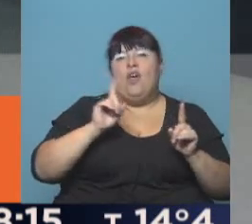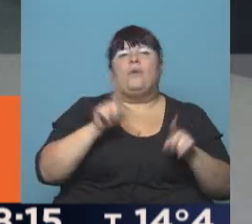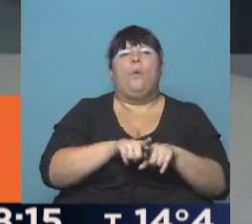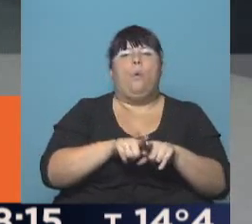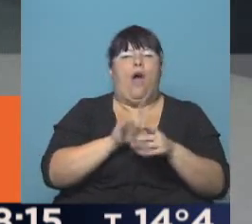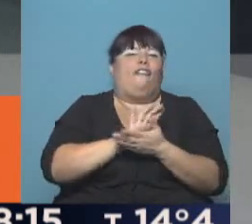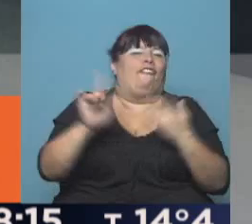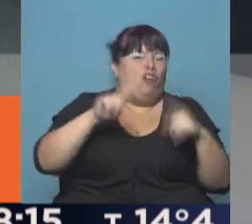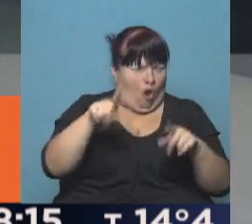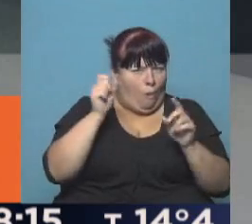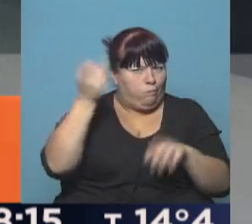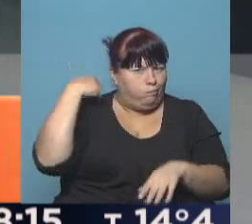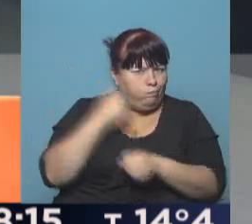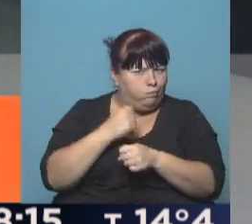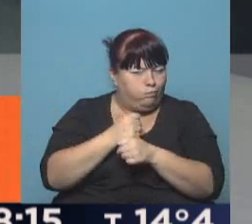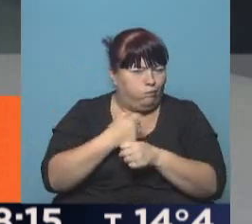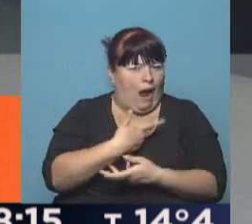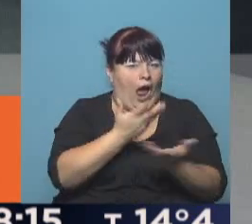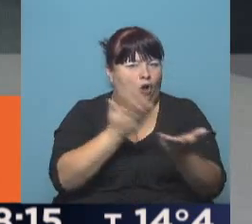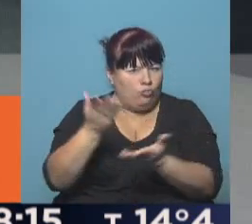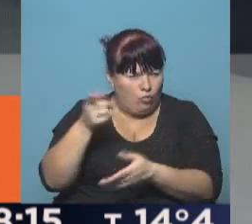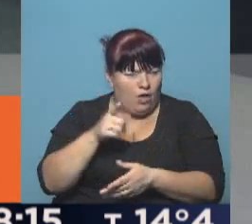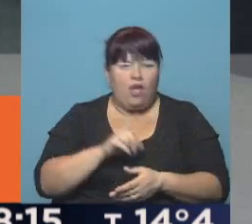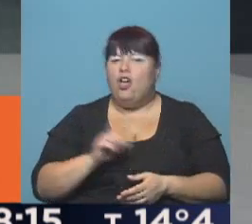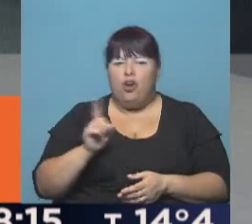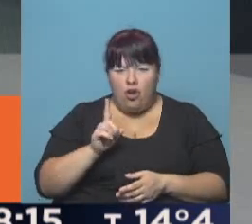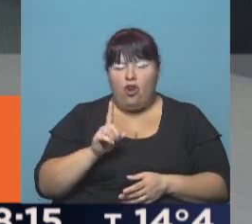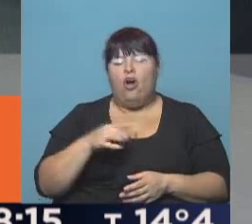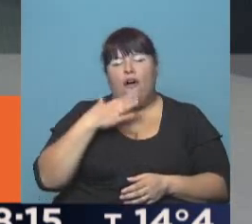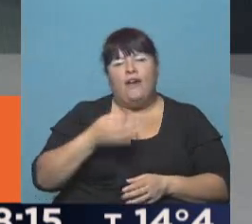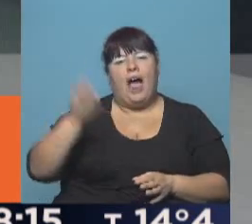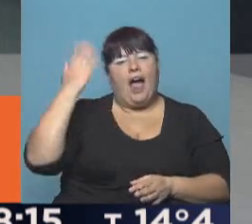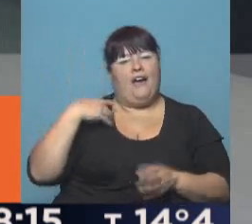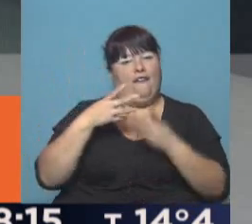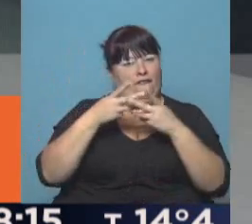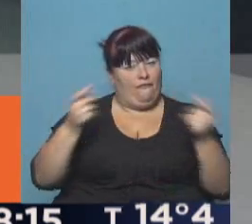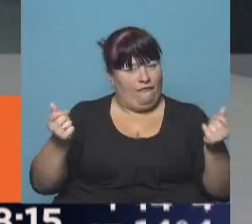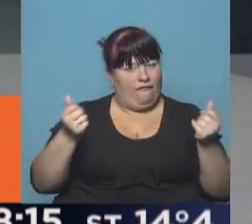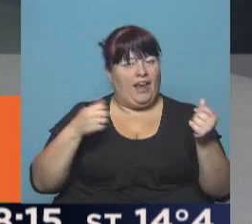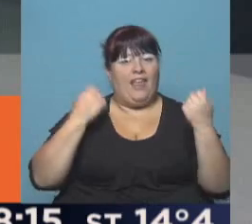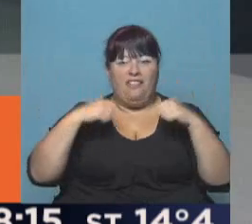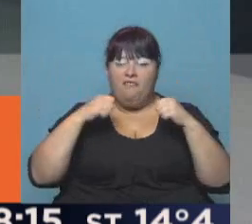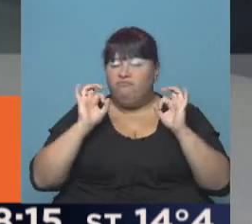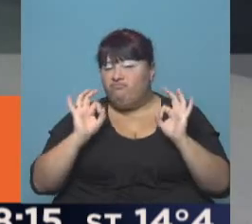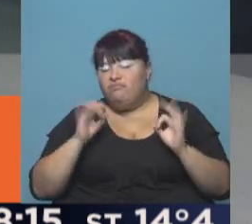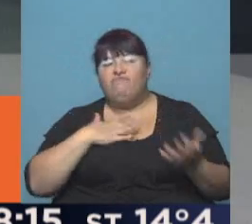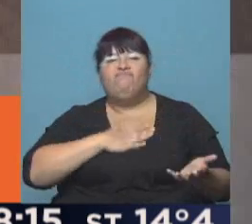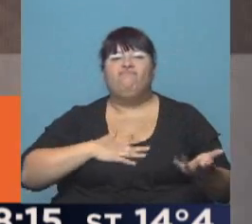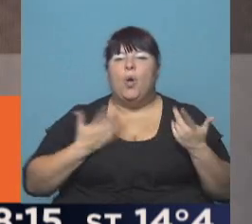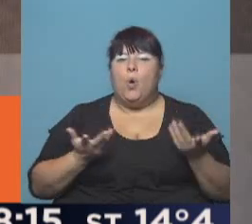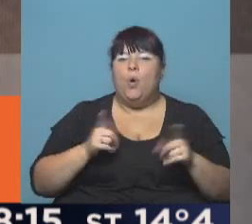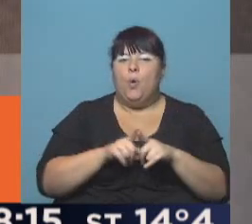nuevo el trabajo digamos social pista social o no la verdad que una vez finalizada la carrera deportiva sentí que